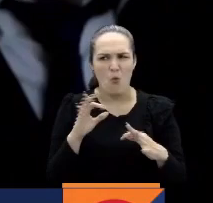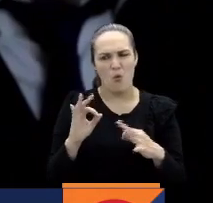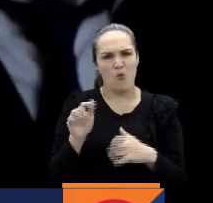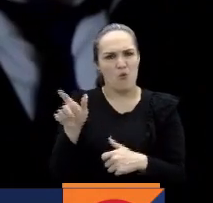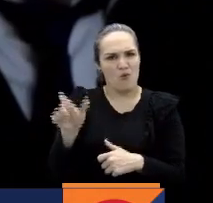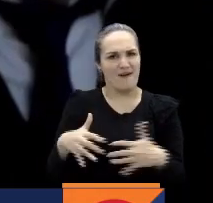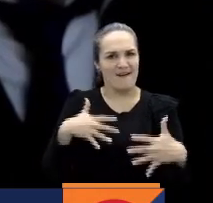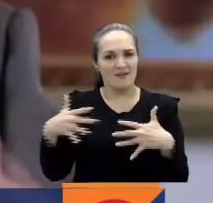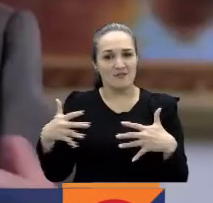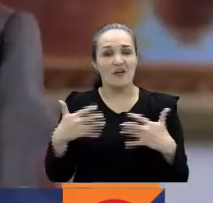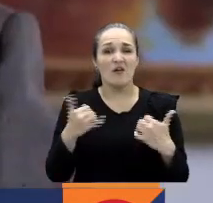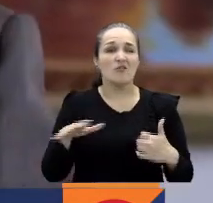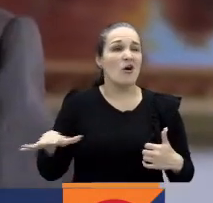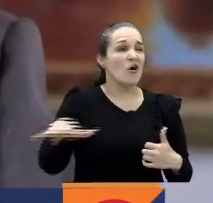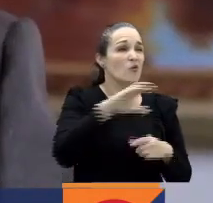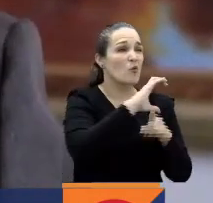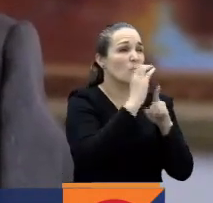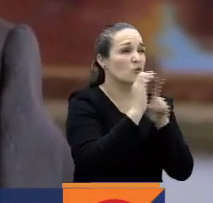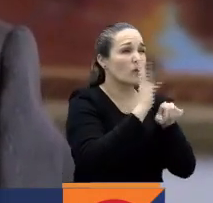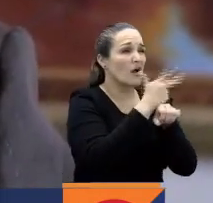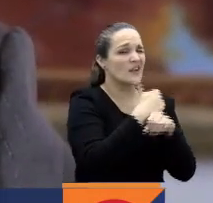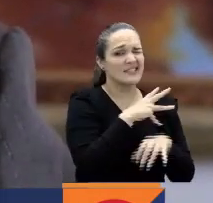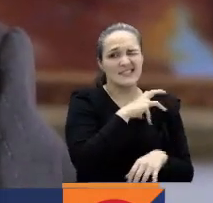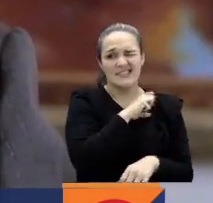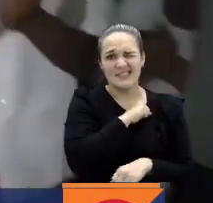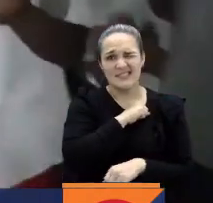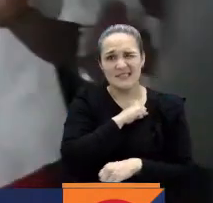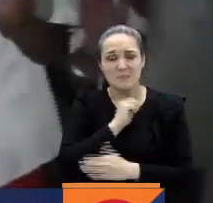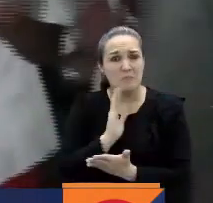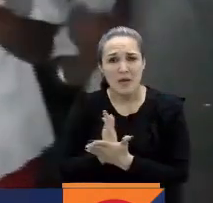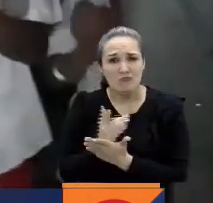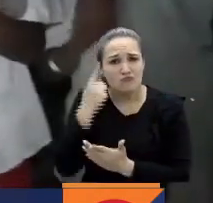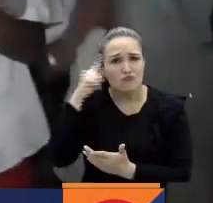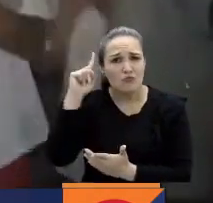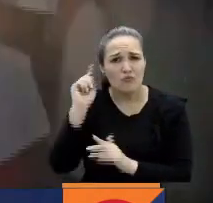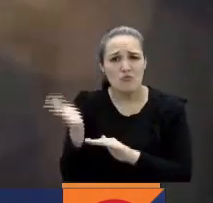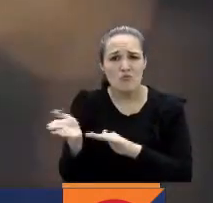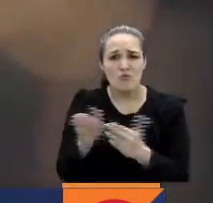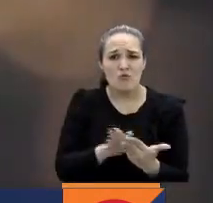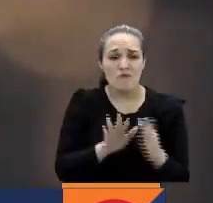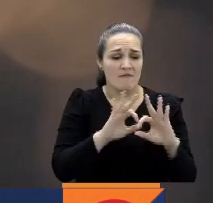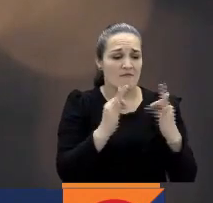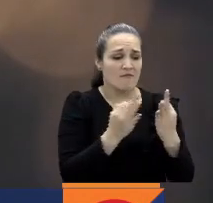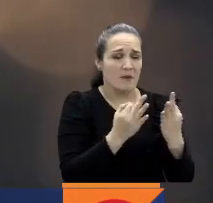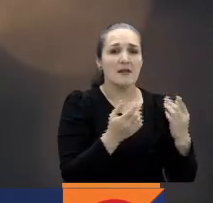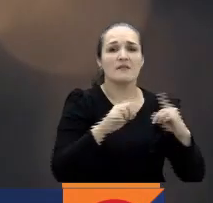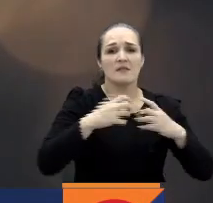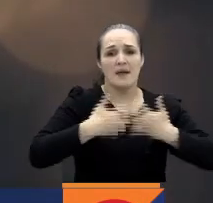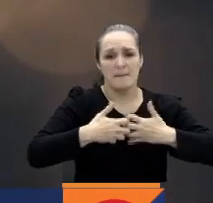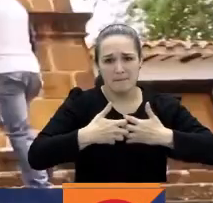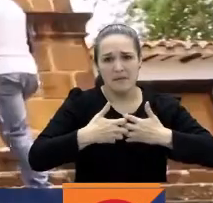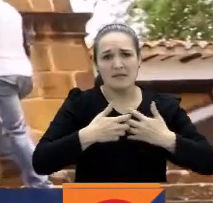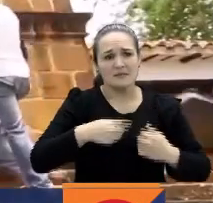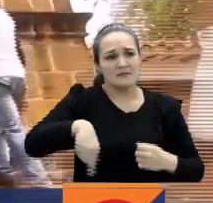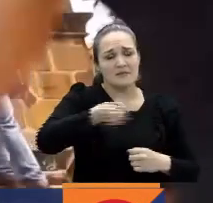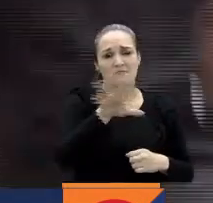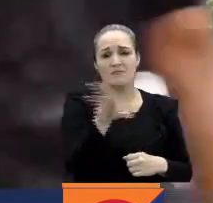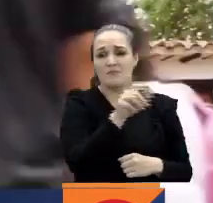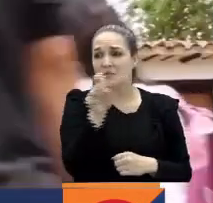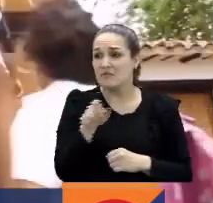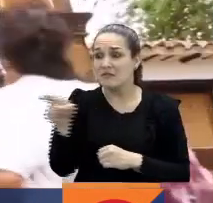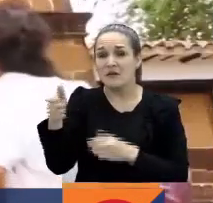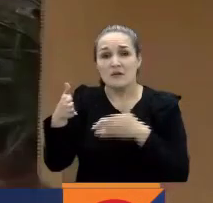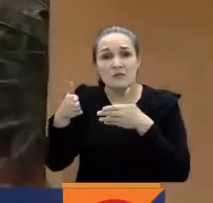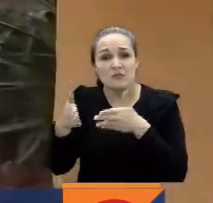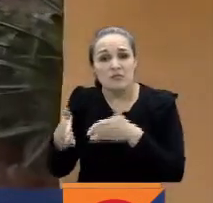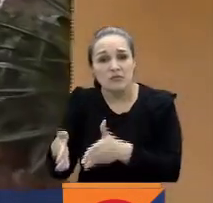representantes de la cultura y el arte lamentan su inesperada partida. La familia del actor y empresario no ha definido si su sepelio